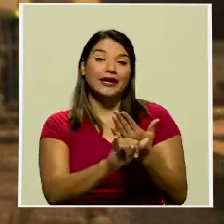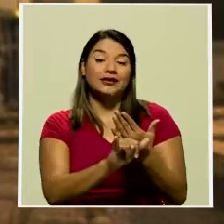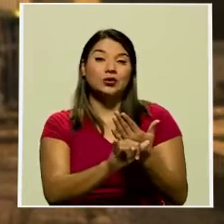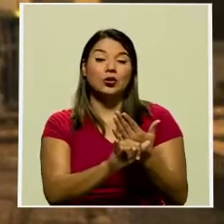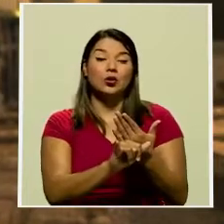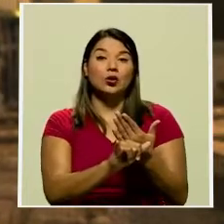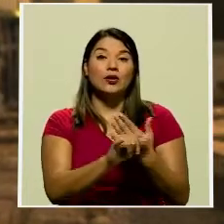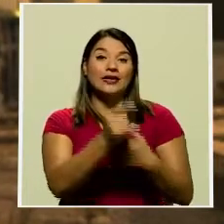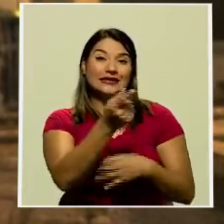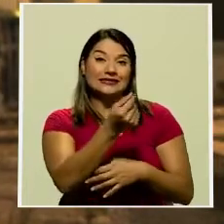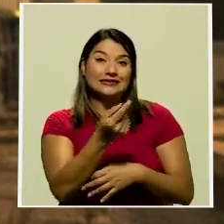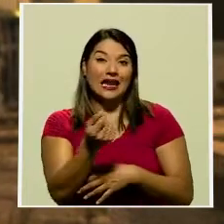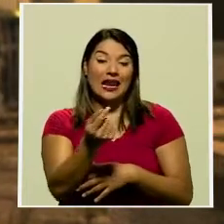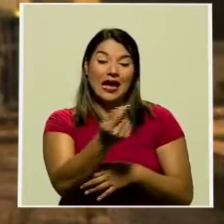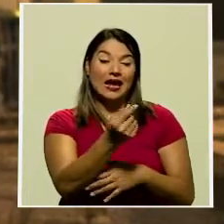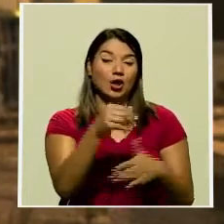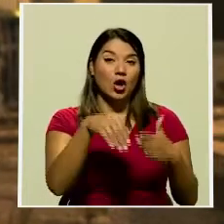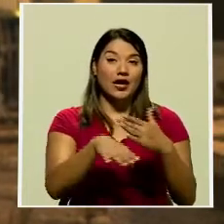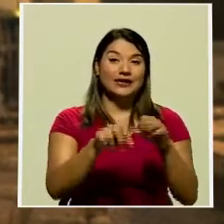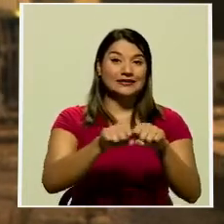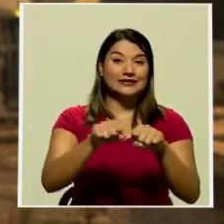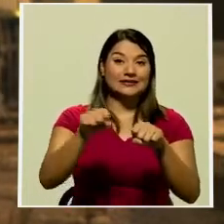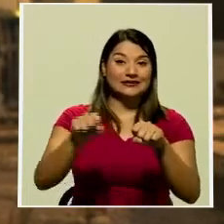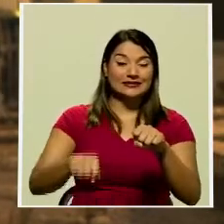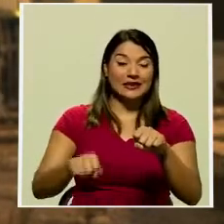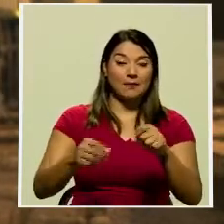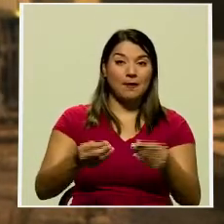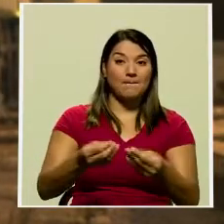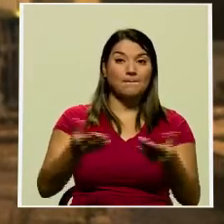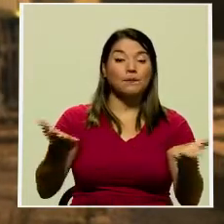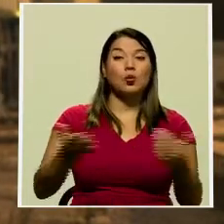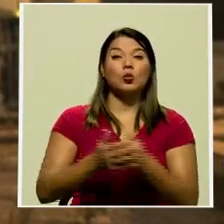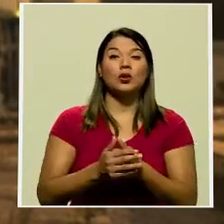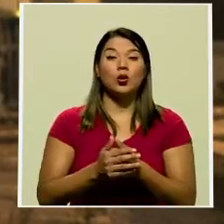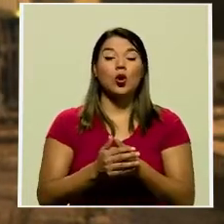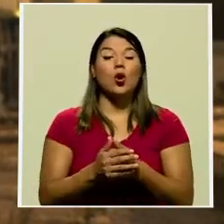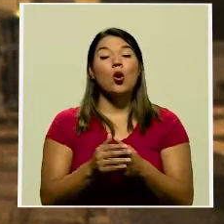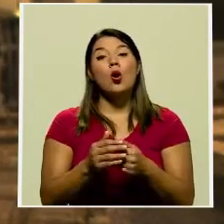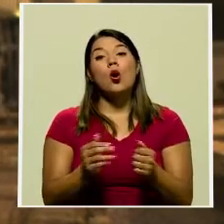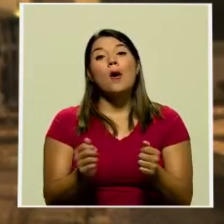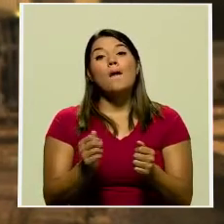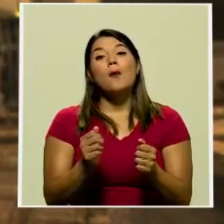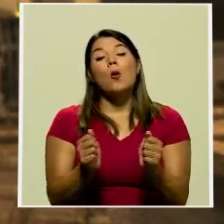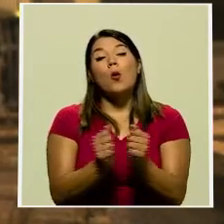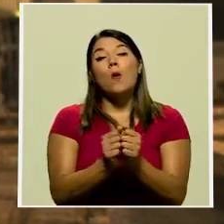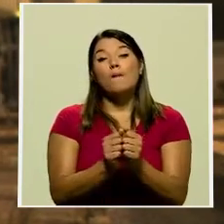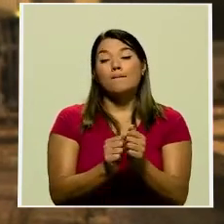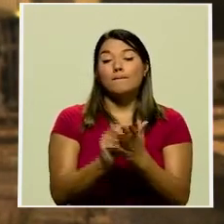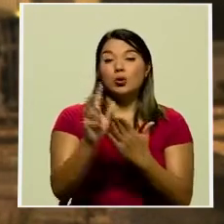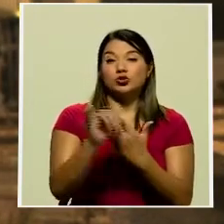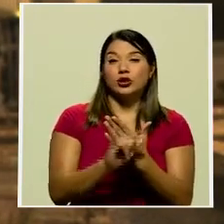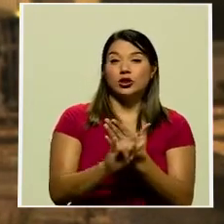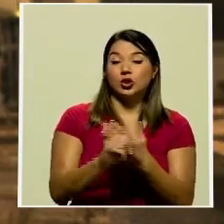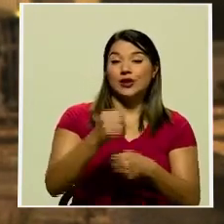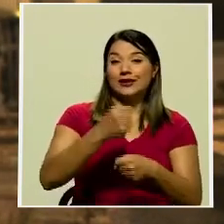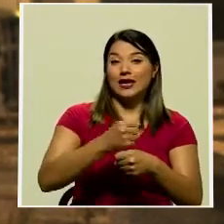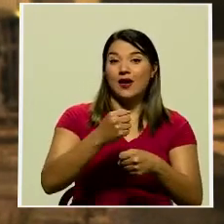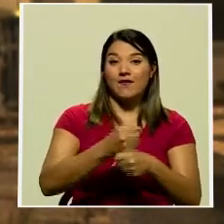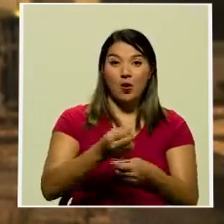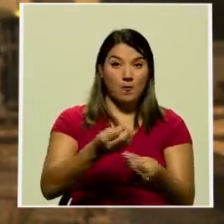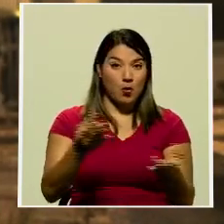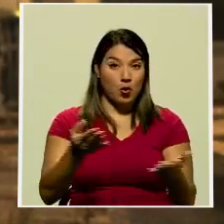gradualidad salarial en el sistema público dentro de lo que es el proyecto de ley de empleo público. Veamos lo que dicen